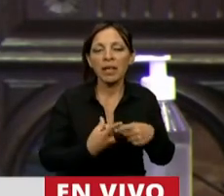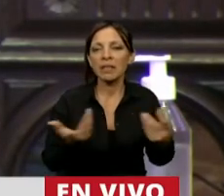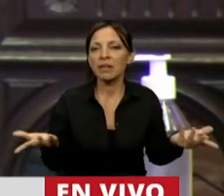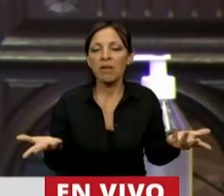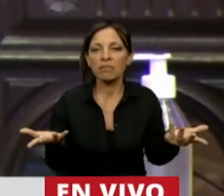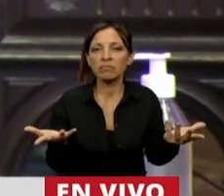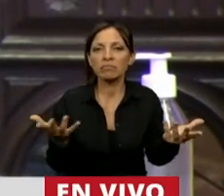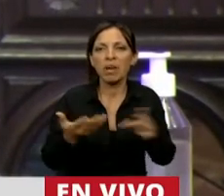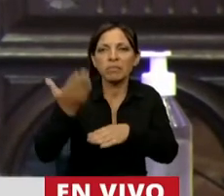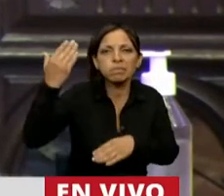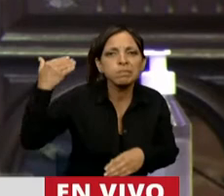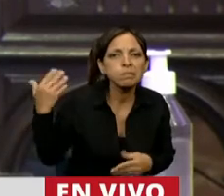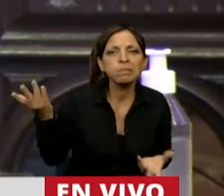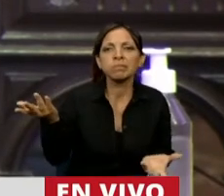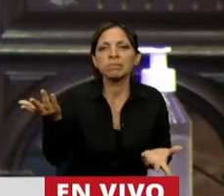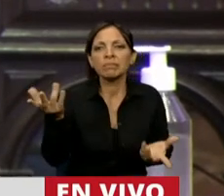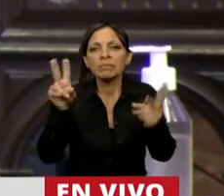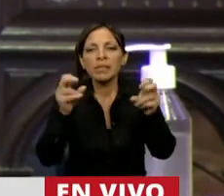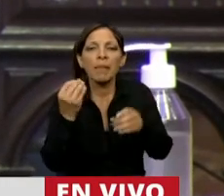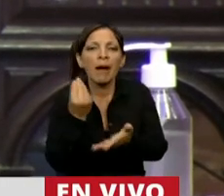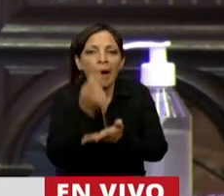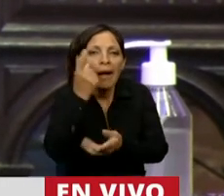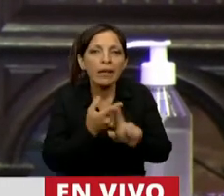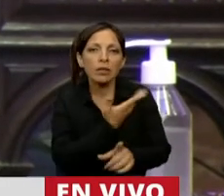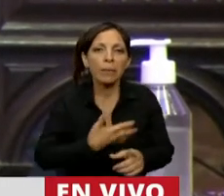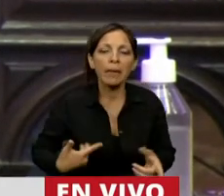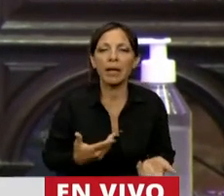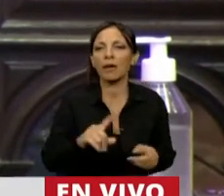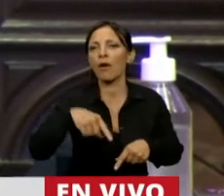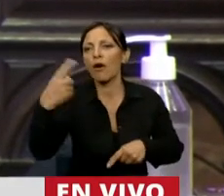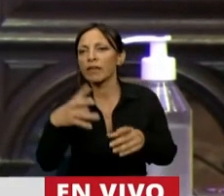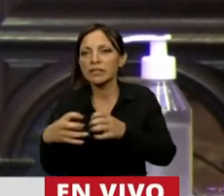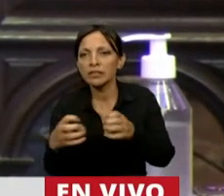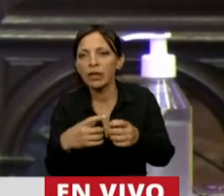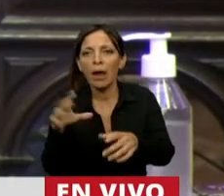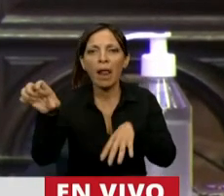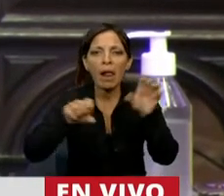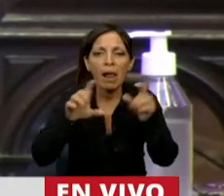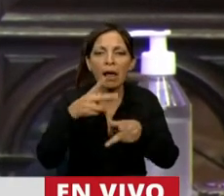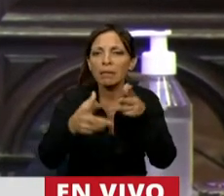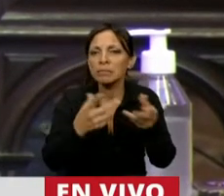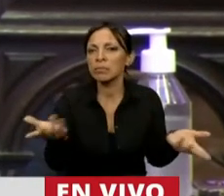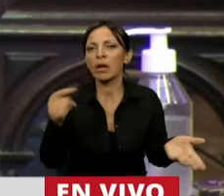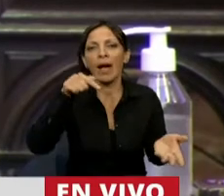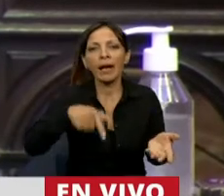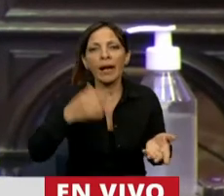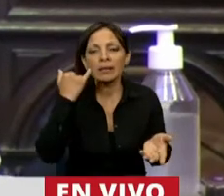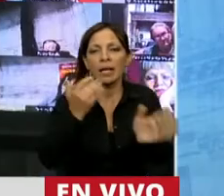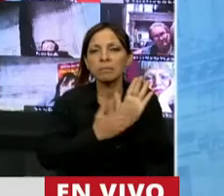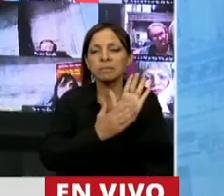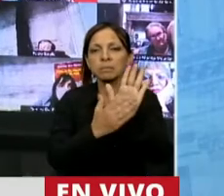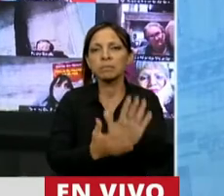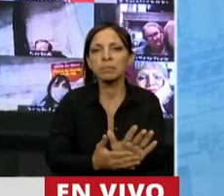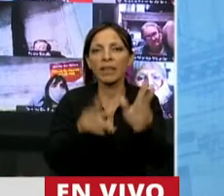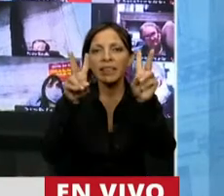políticas, cuestiones pasadas, cuestiones de la gestión anterior, cuestiones de otras sesiones. Acá se puso en consideración